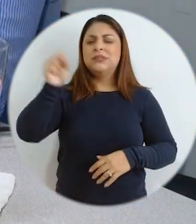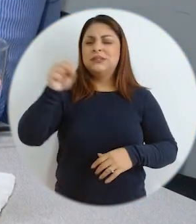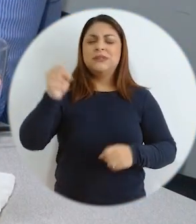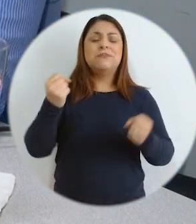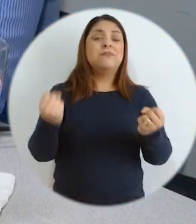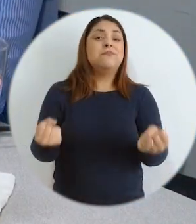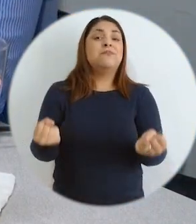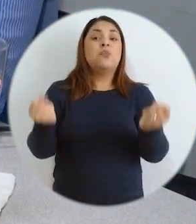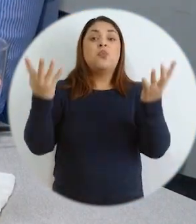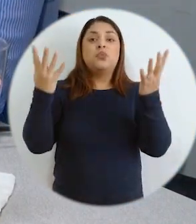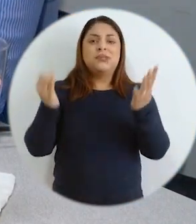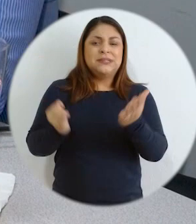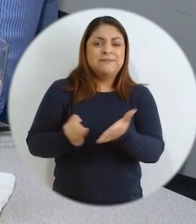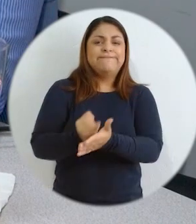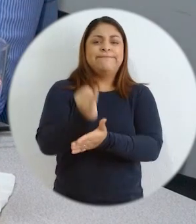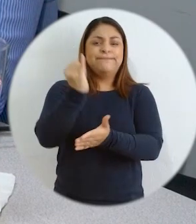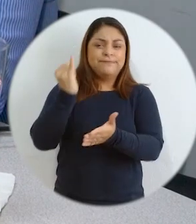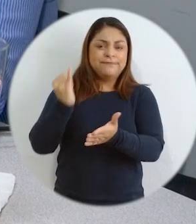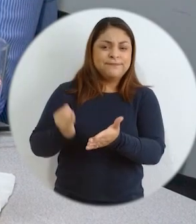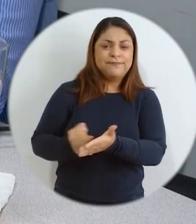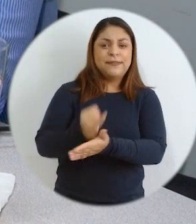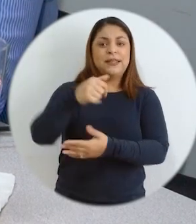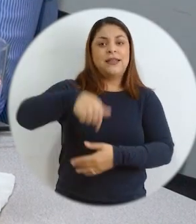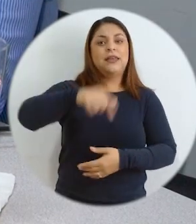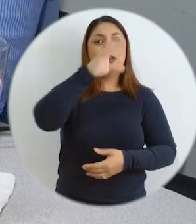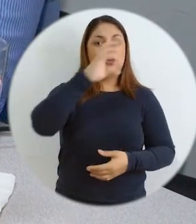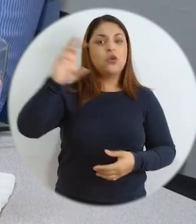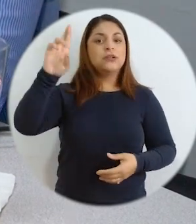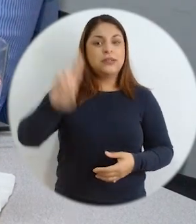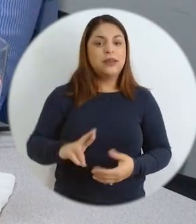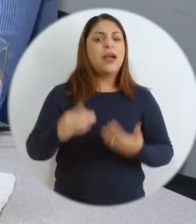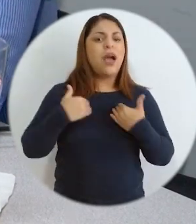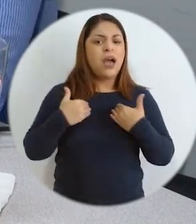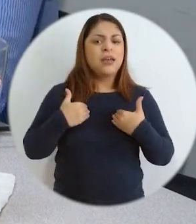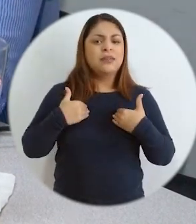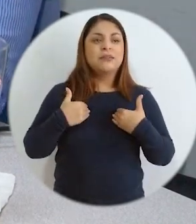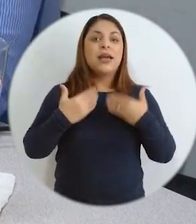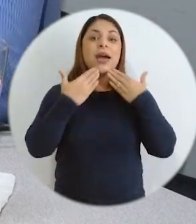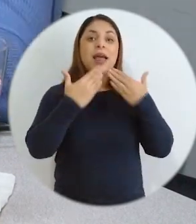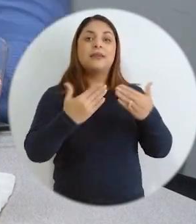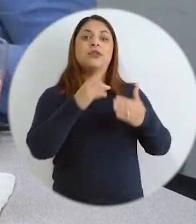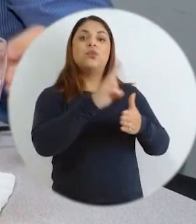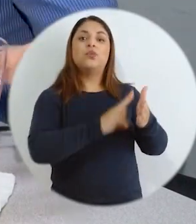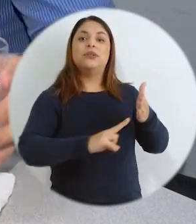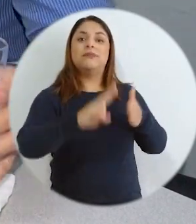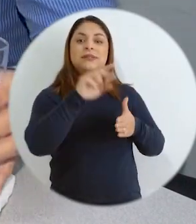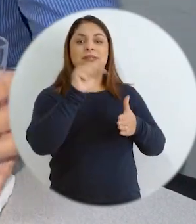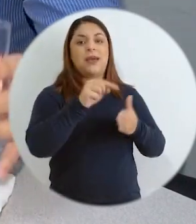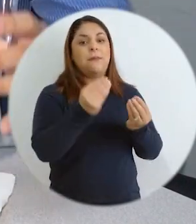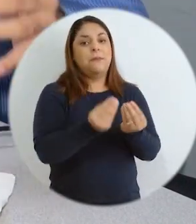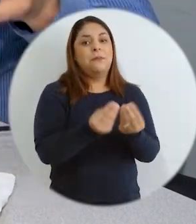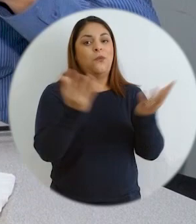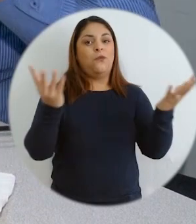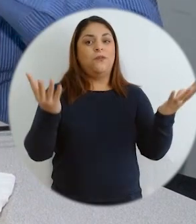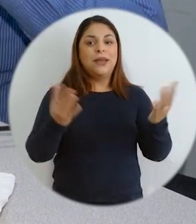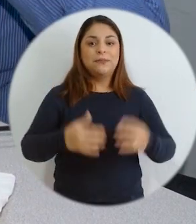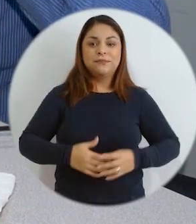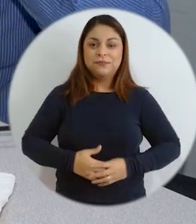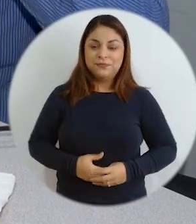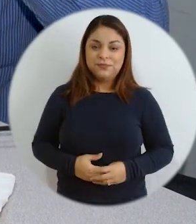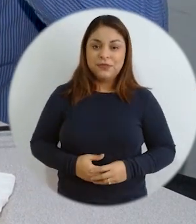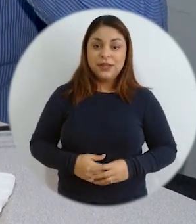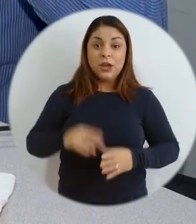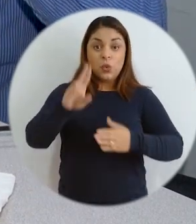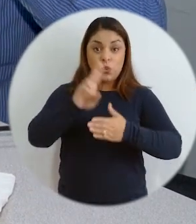supuesto. Por supuesto. Una cantidad importante de investigación, al menos en Costa Rica, se realiza por parte de la